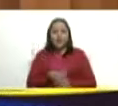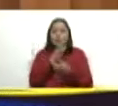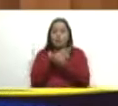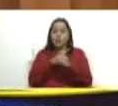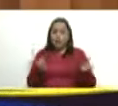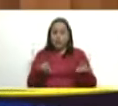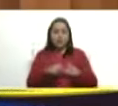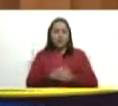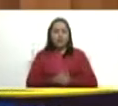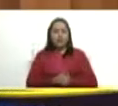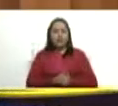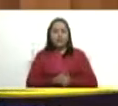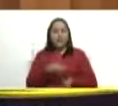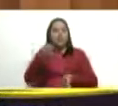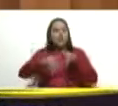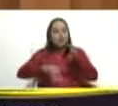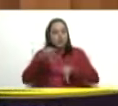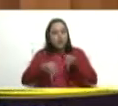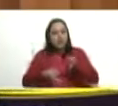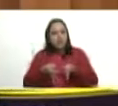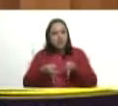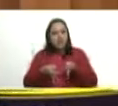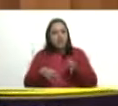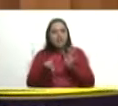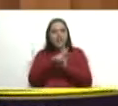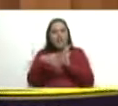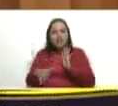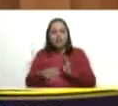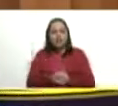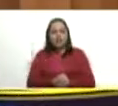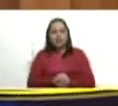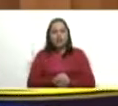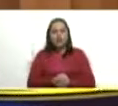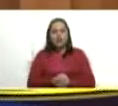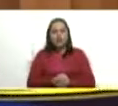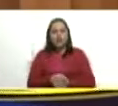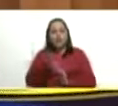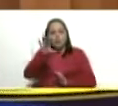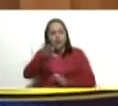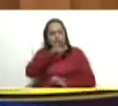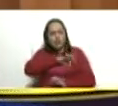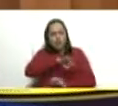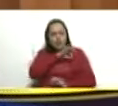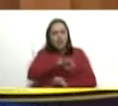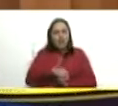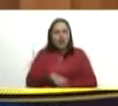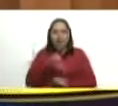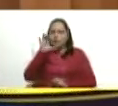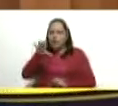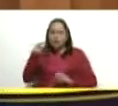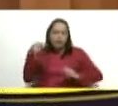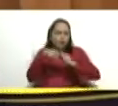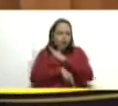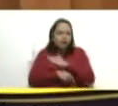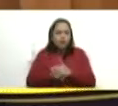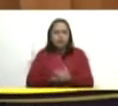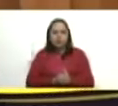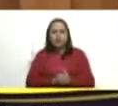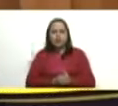democrático, de justicia, de derecho, un Estado social, un Estado profundo,